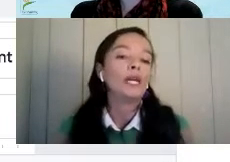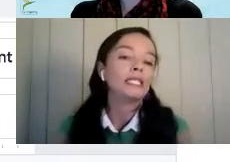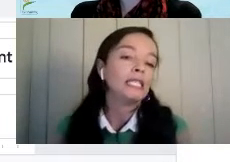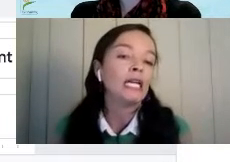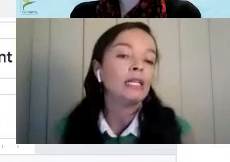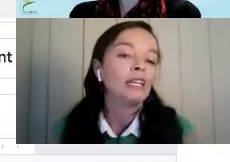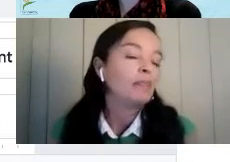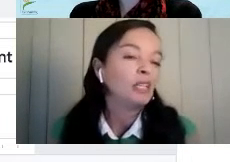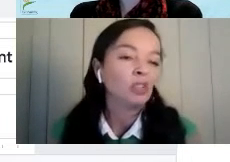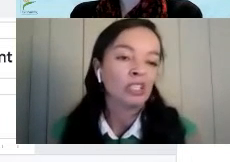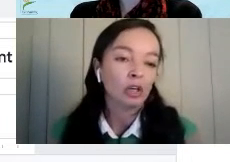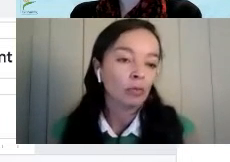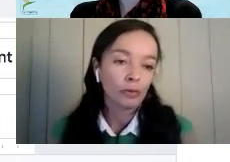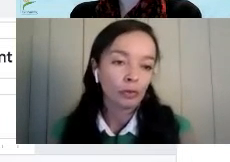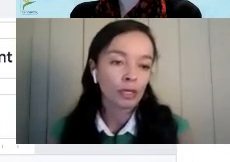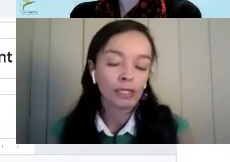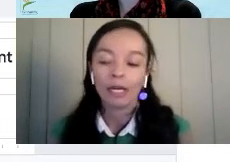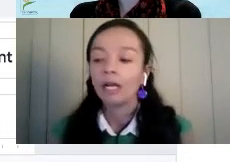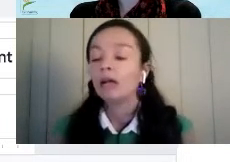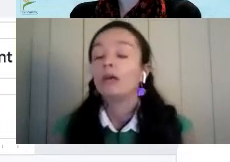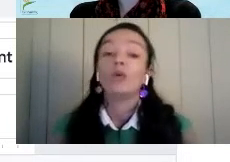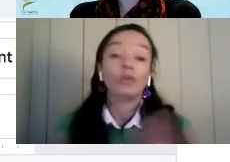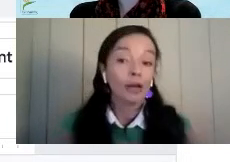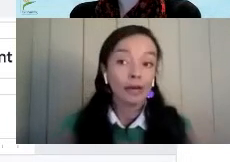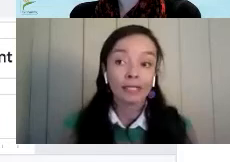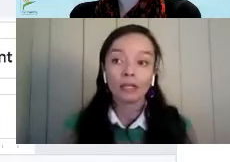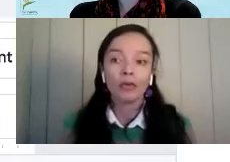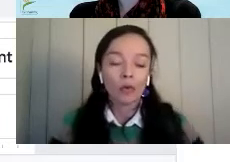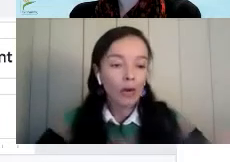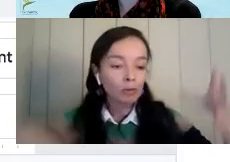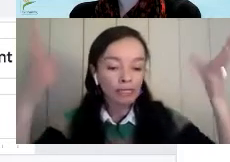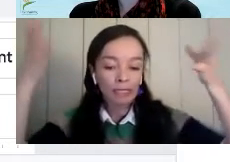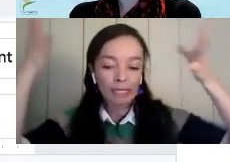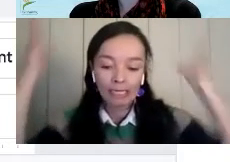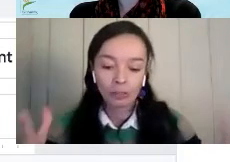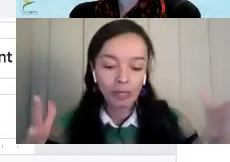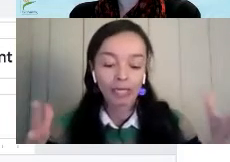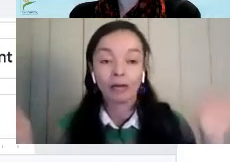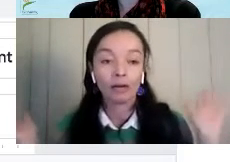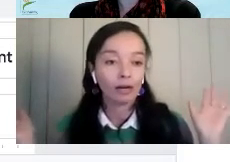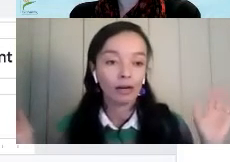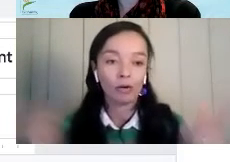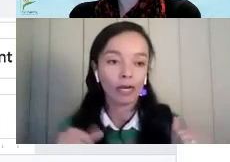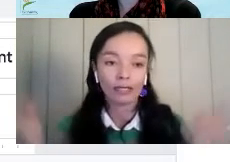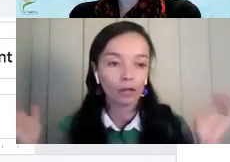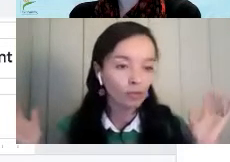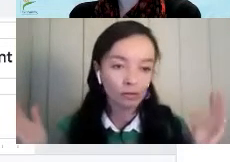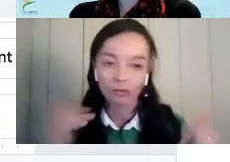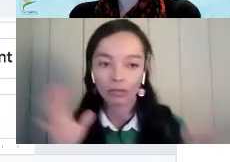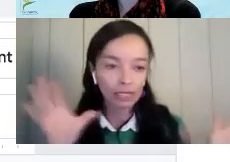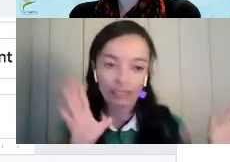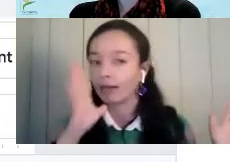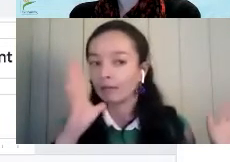Una señal, menos de cinco minutos al día. Otra vez. No vamos a sentar el niño ahí. Ok, cinco